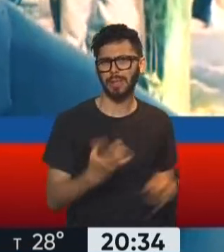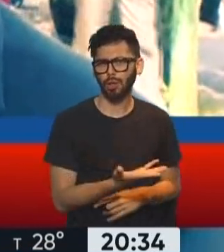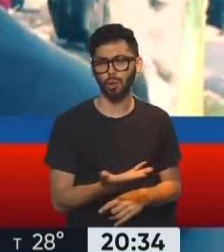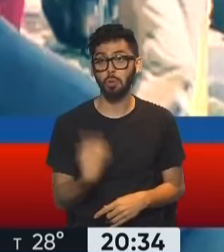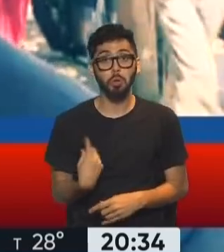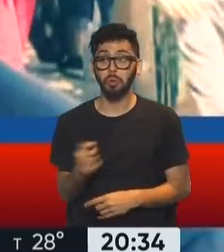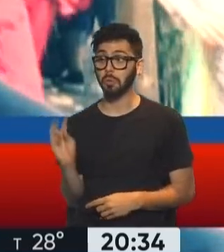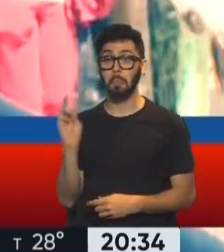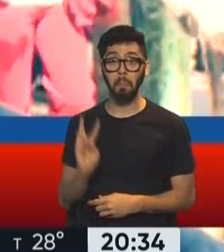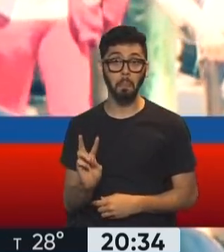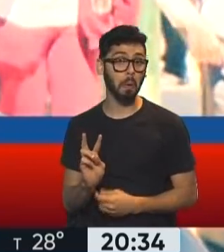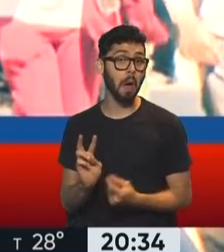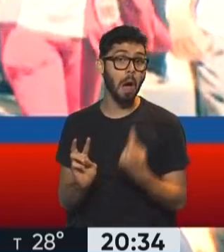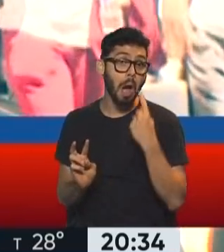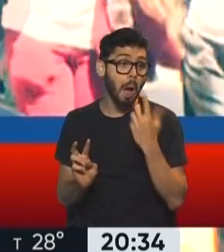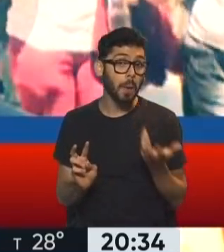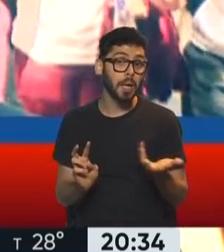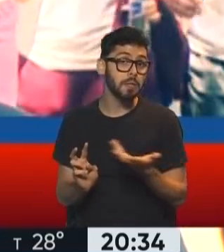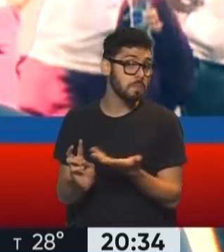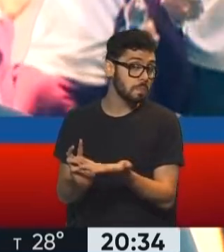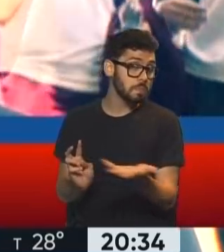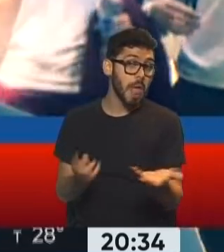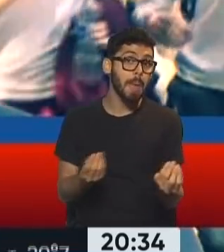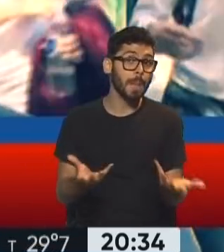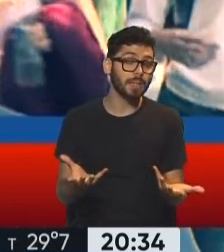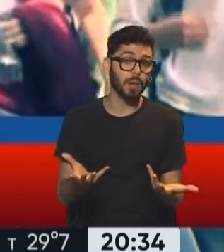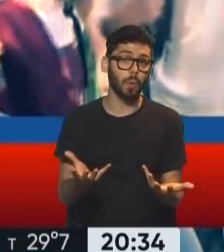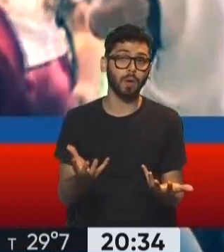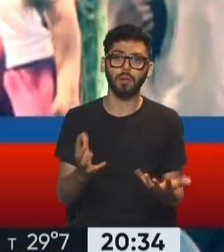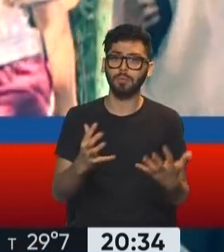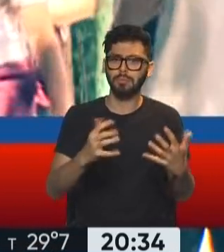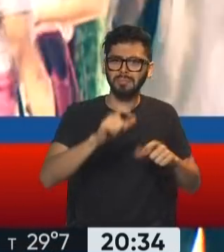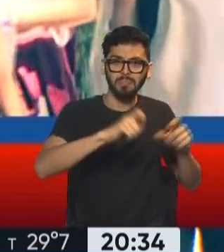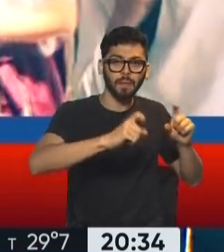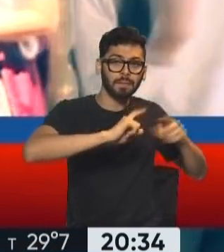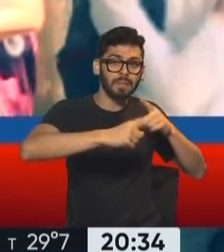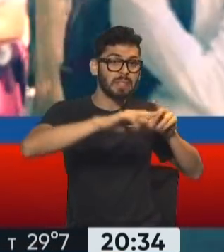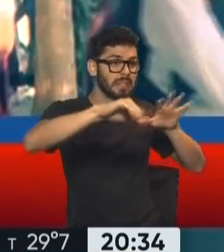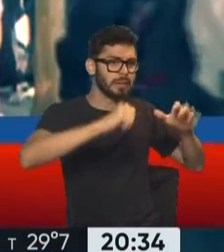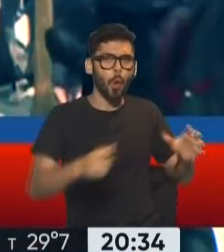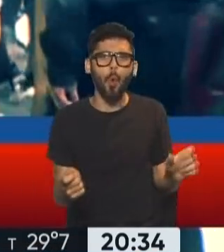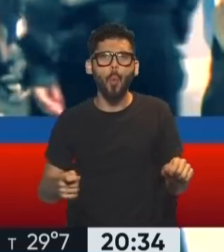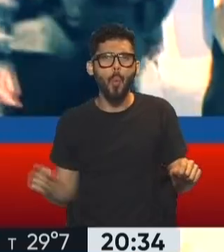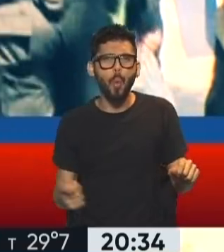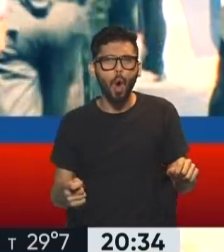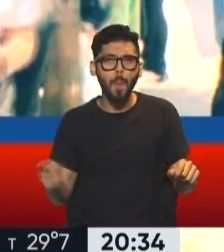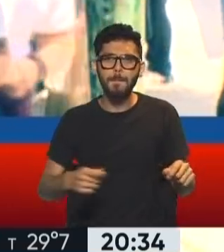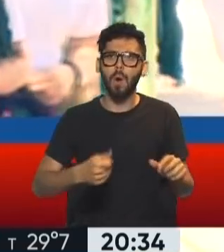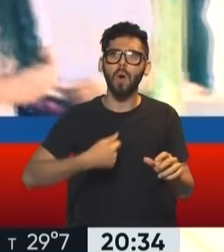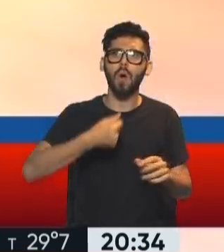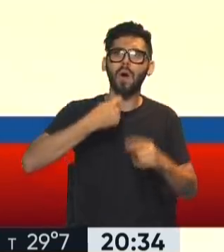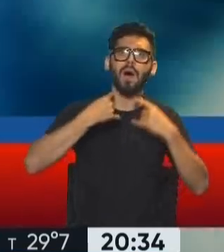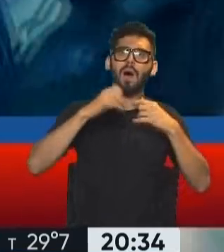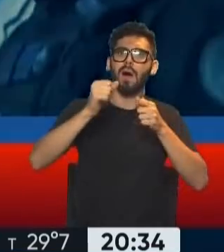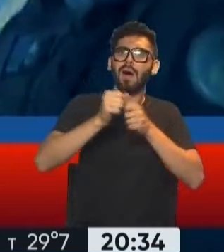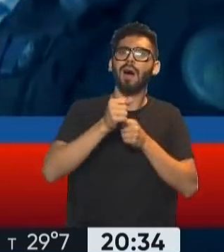ver qué era lo que ocurría y quienes trajeron a este puñado de personas con bombos y megáfonos fueron